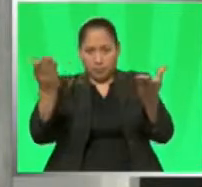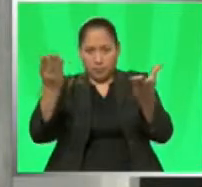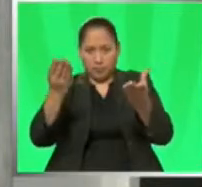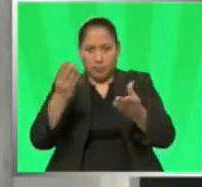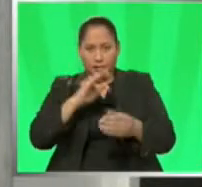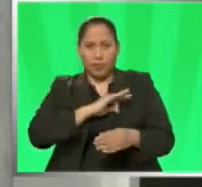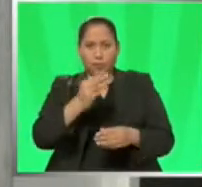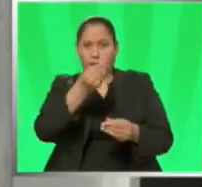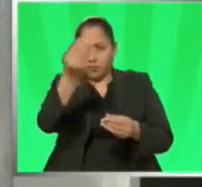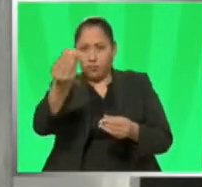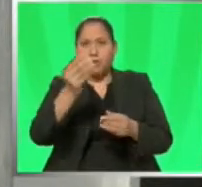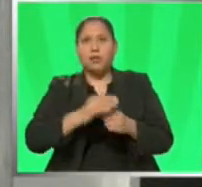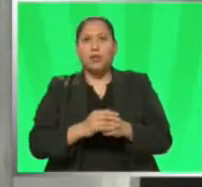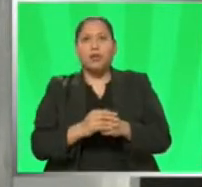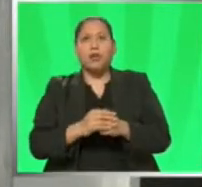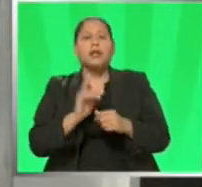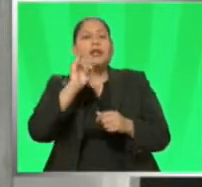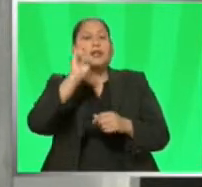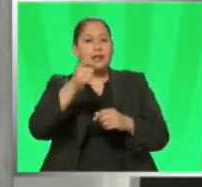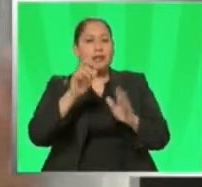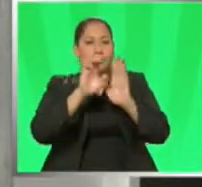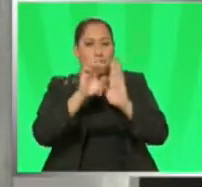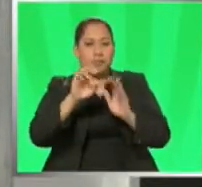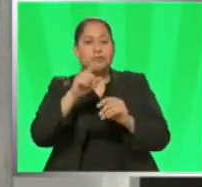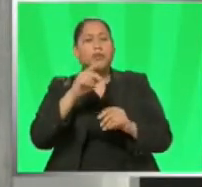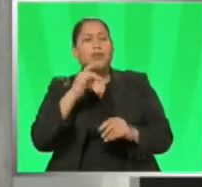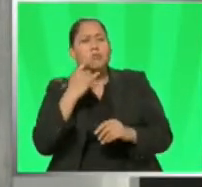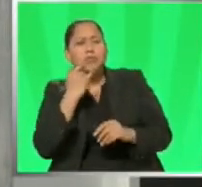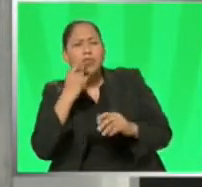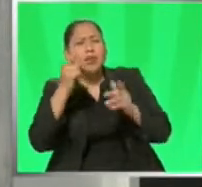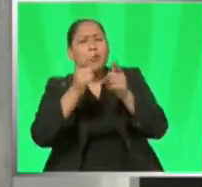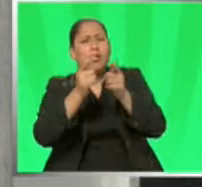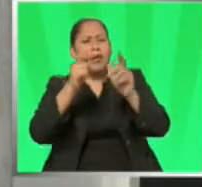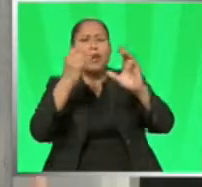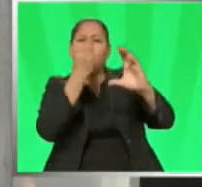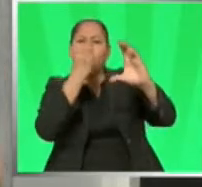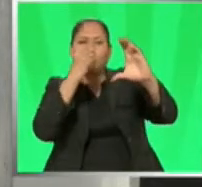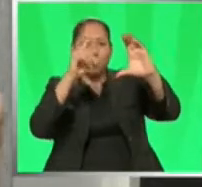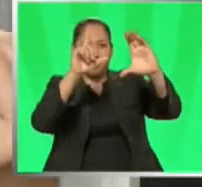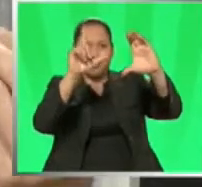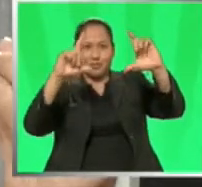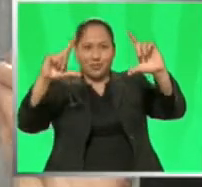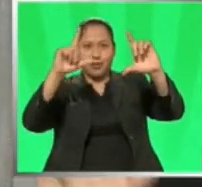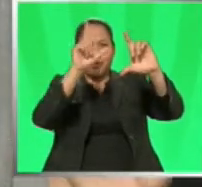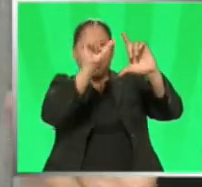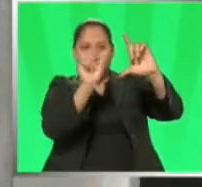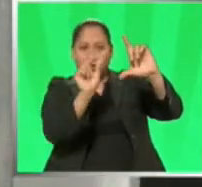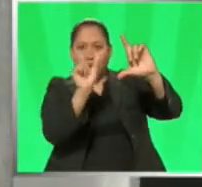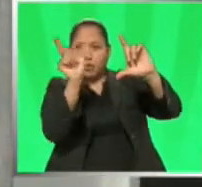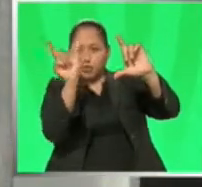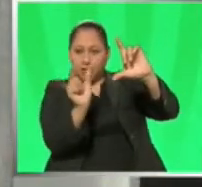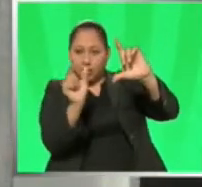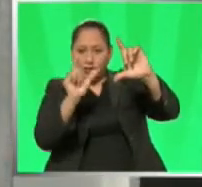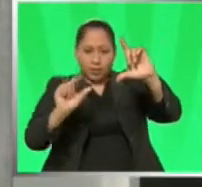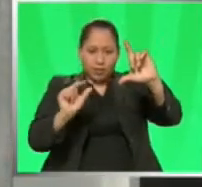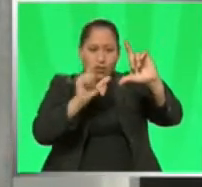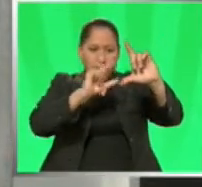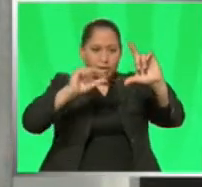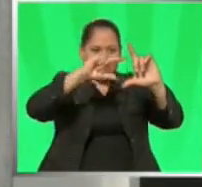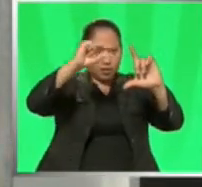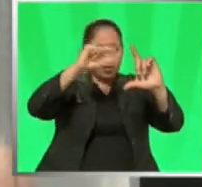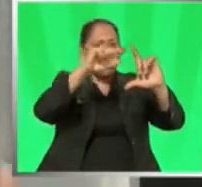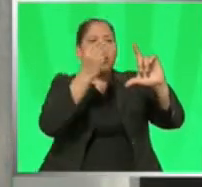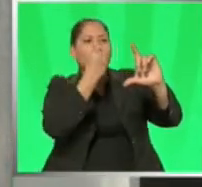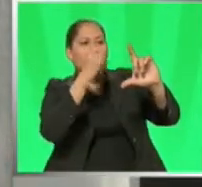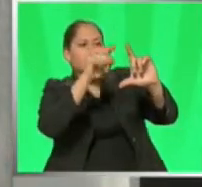hará llegar o la verán, en donde podrán ver los grupos de alimentos, cuánto es o a qué equivale una porción sobre el